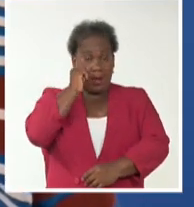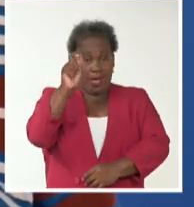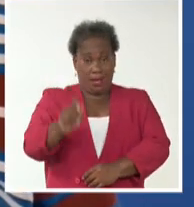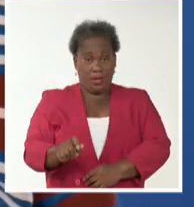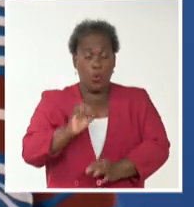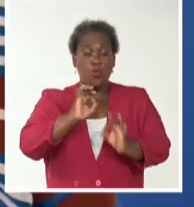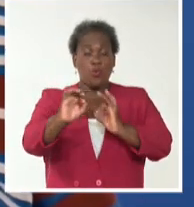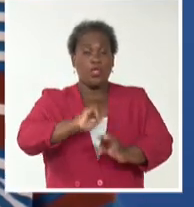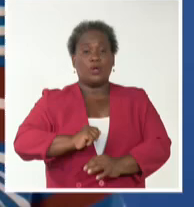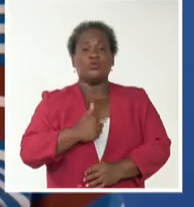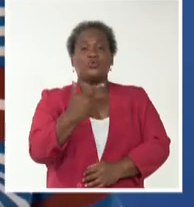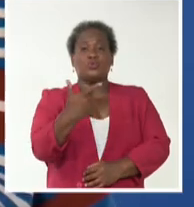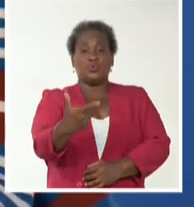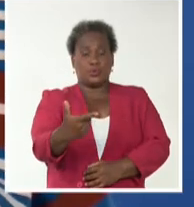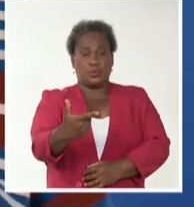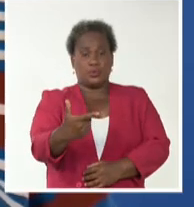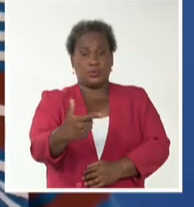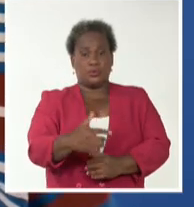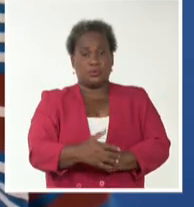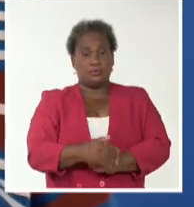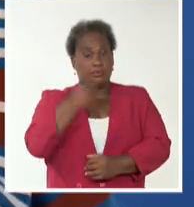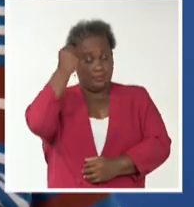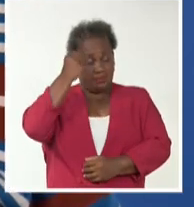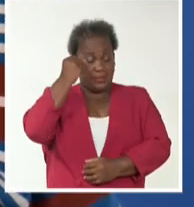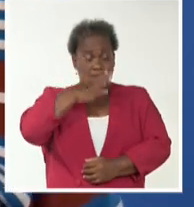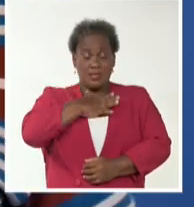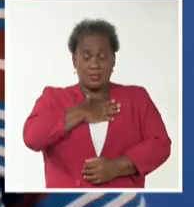cultura. Y pienso que,